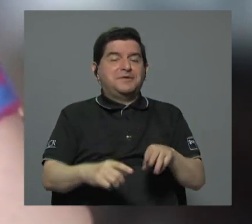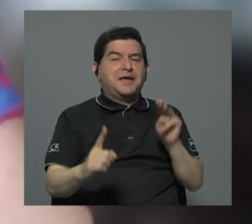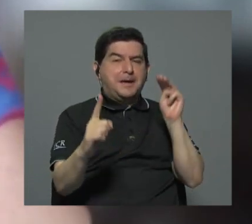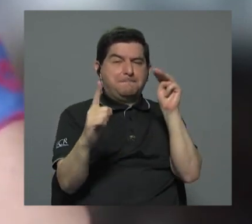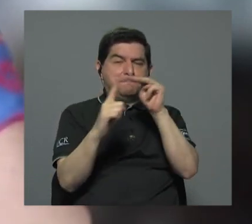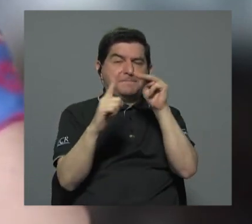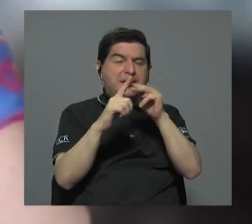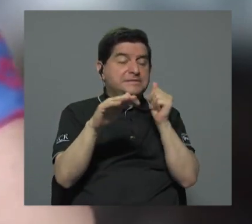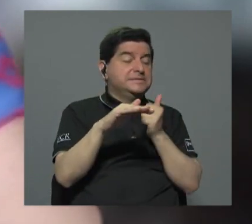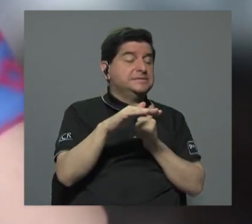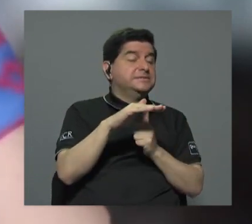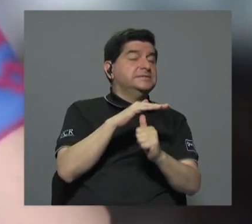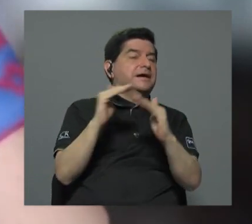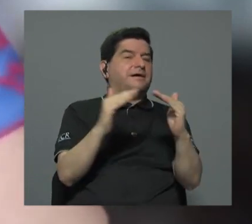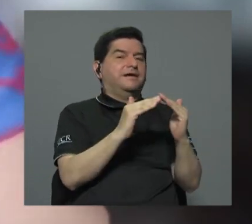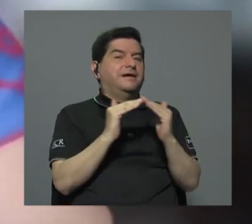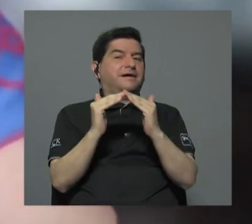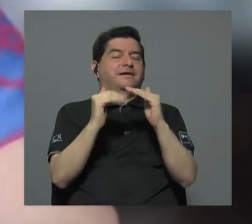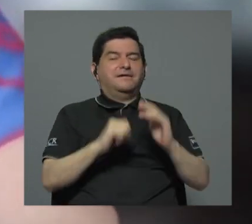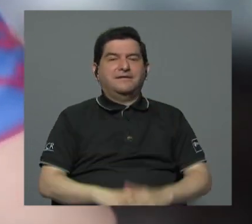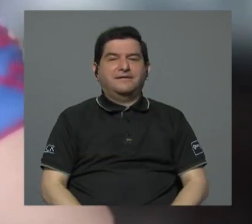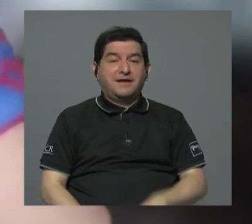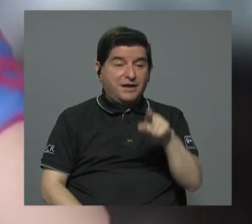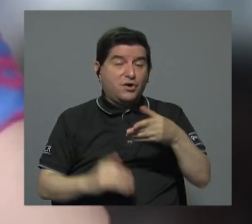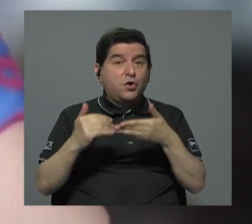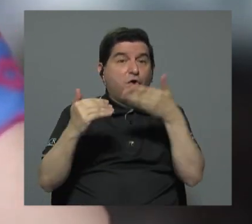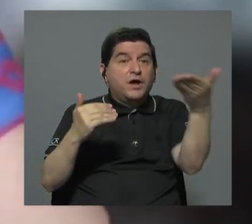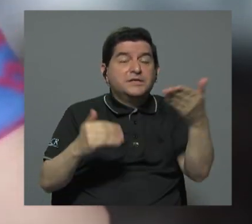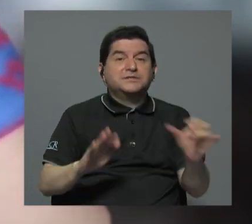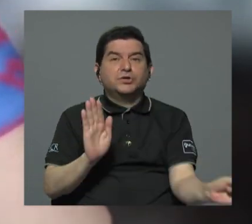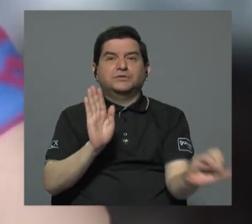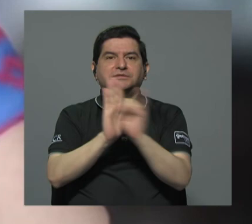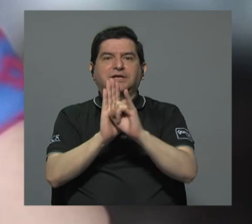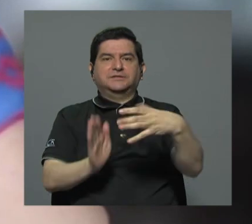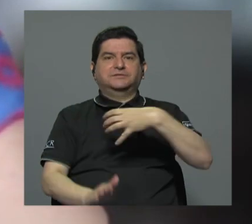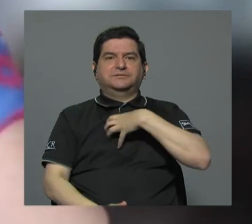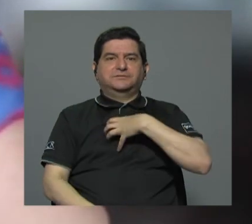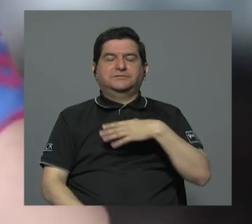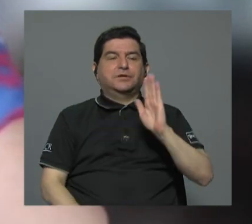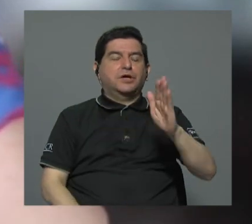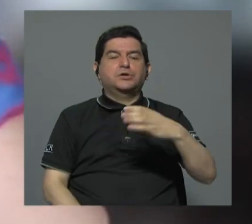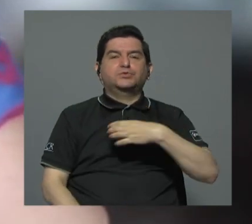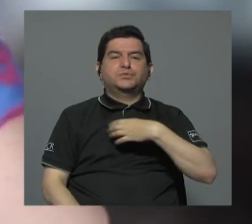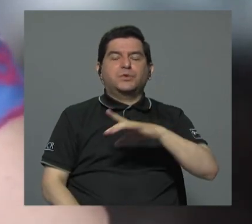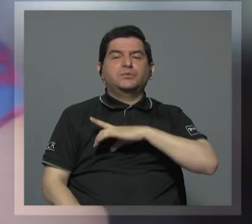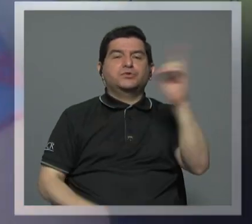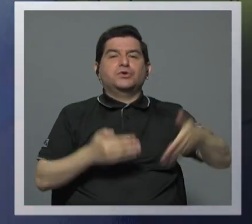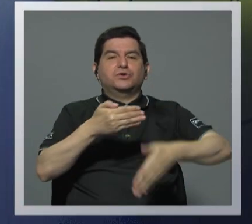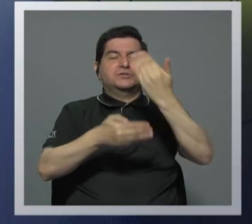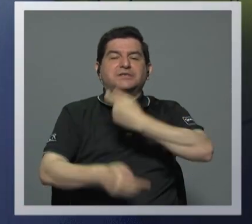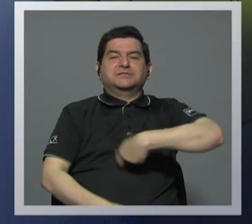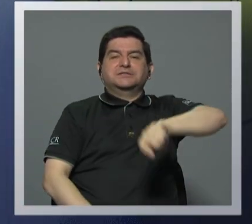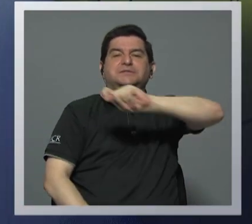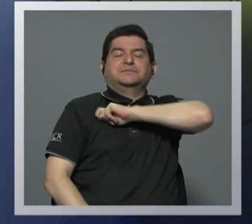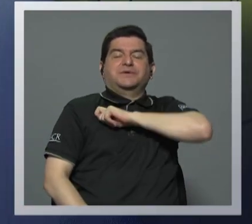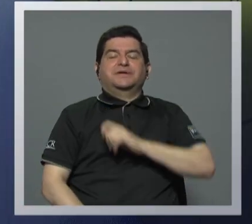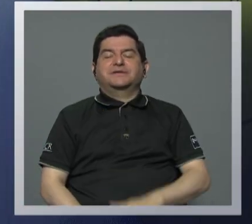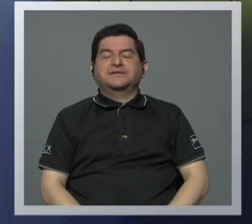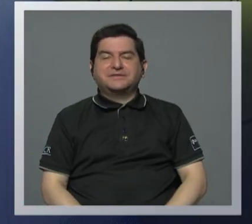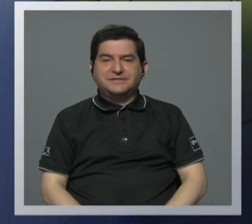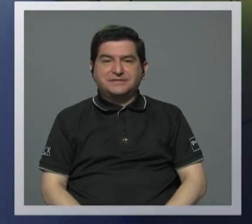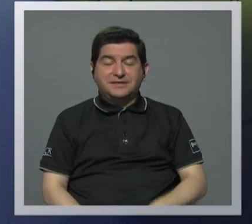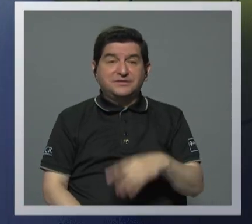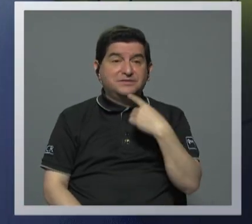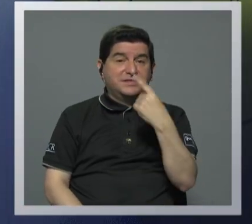mensaje subliminal a su pueblo con esos elementos de su identidad y de sus dioses prehispánicos. Obviamente en la corte nunca